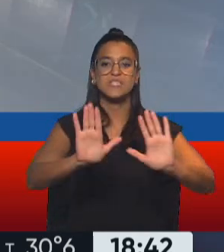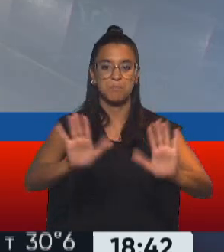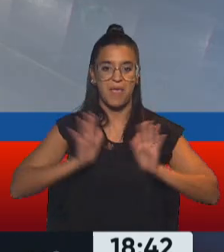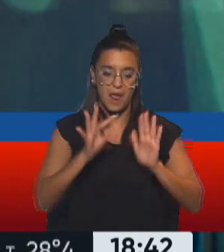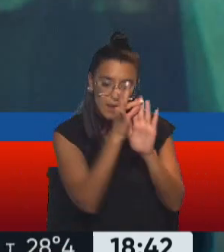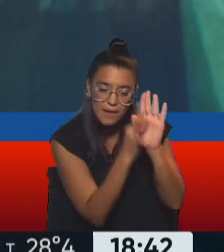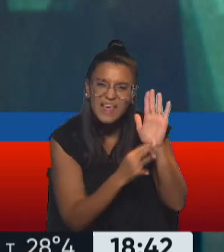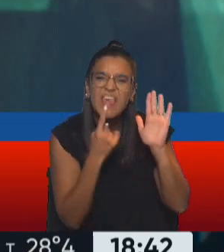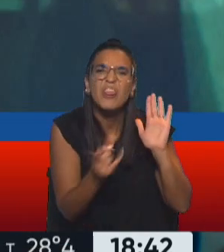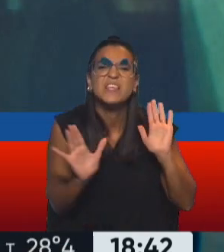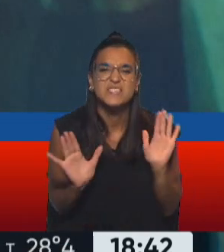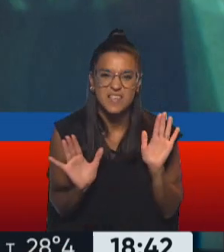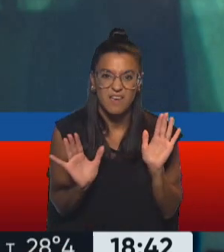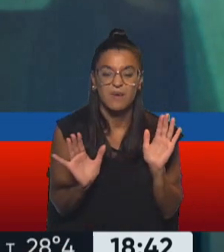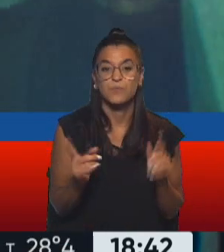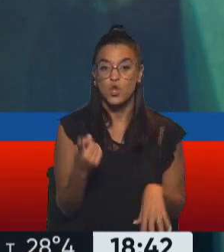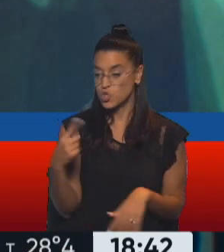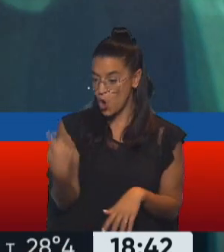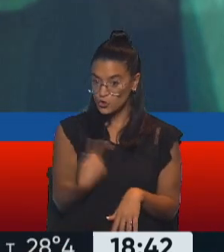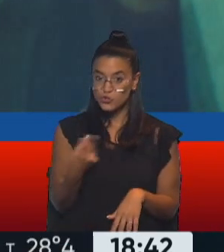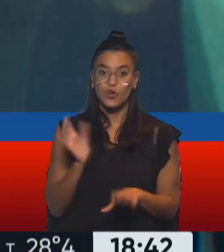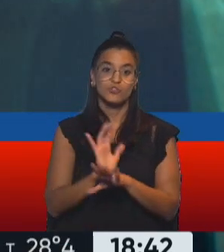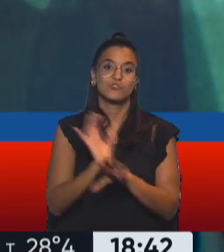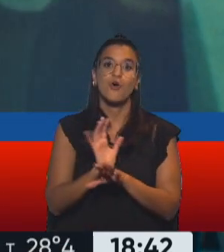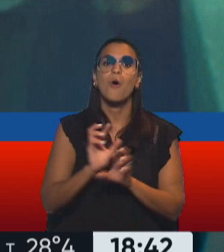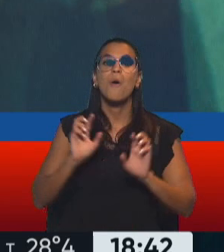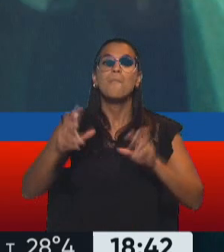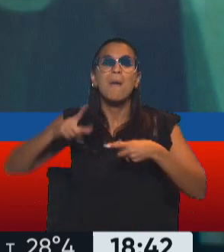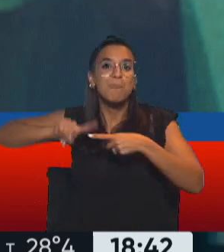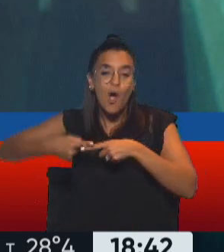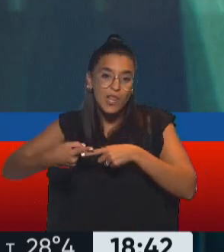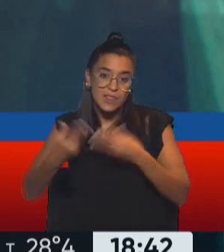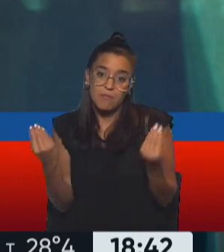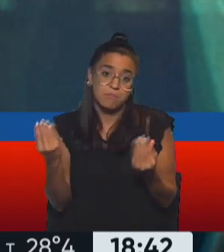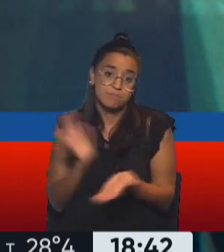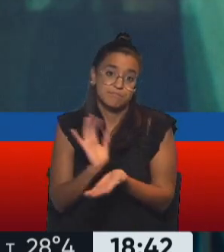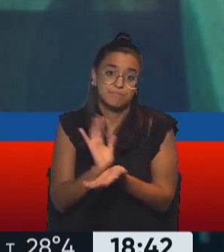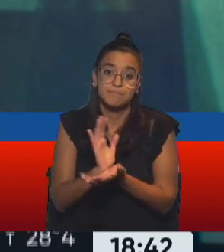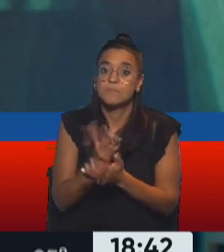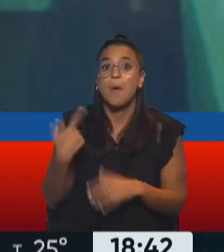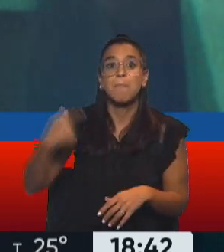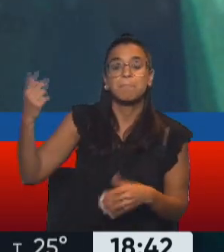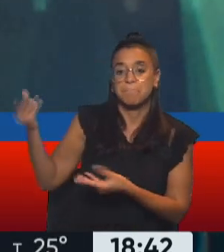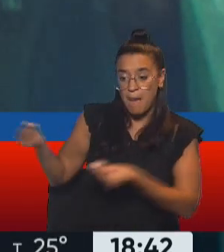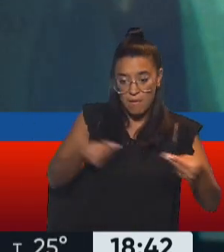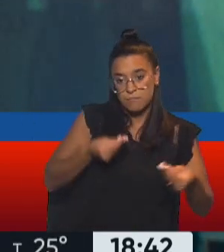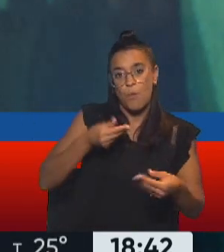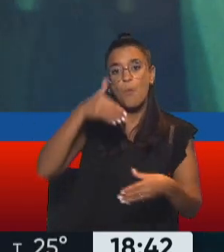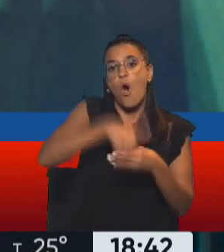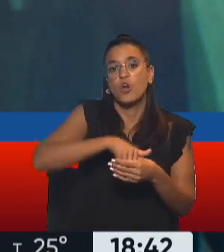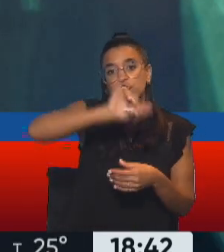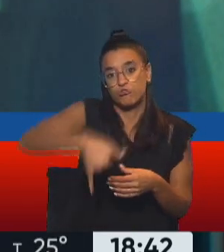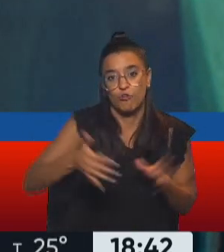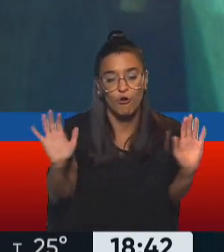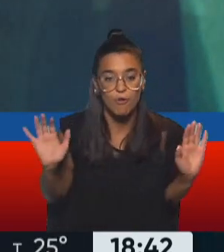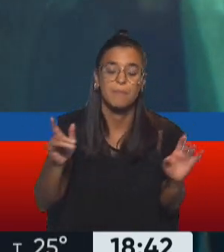letra chica, vamos a ver qué dice, es, nosotros no tenemos condiciones políticas para hacer otra cosa que votar lo que manden. lo que llegue. Más allá de